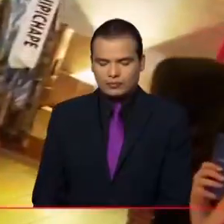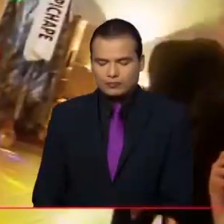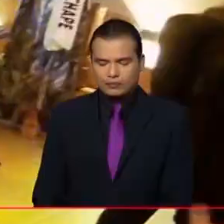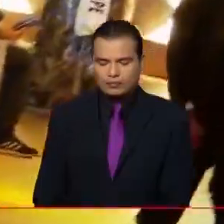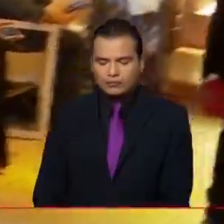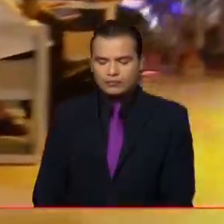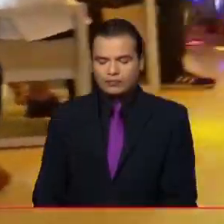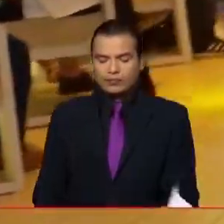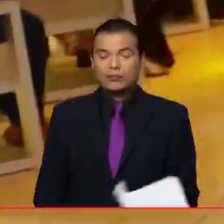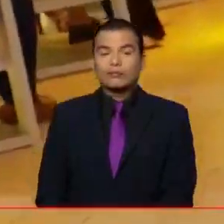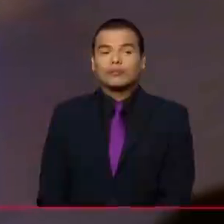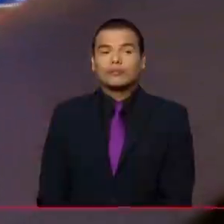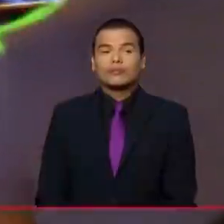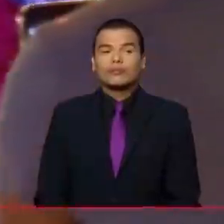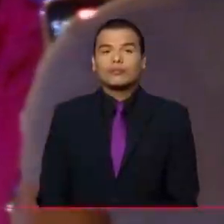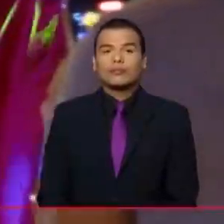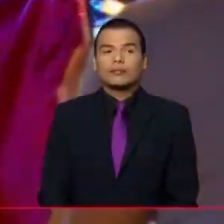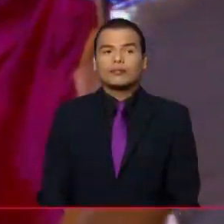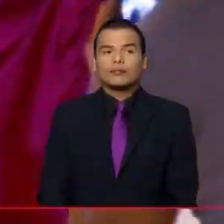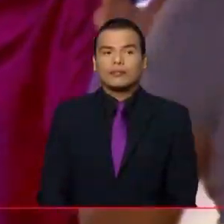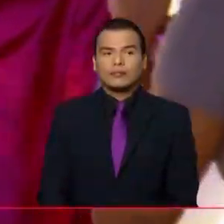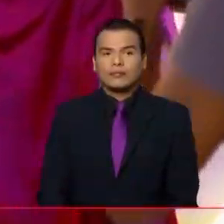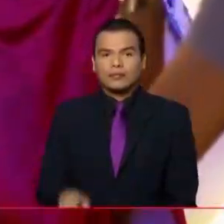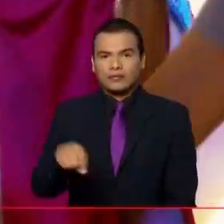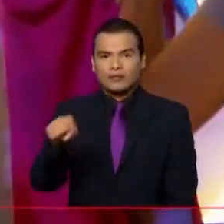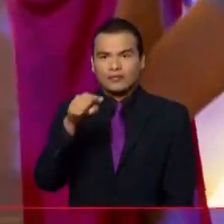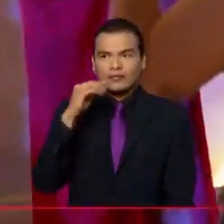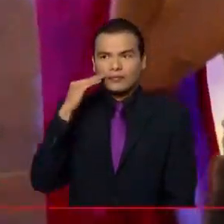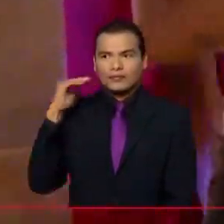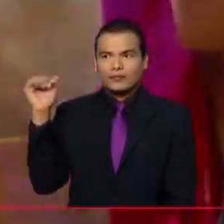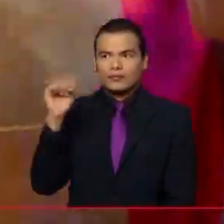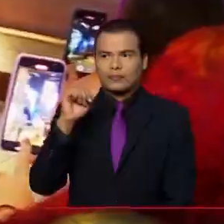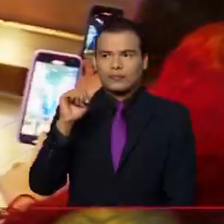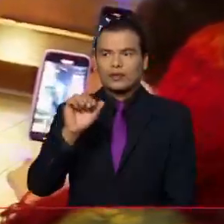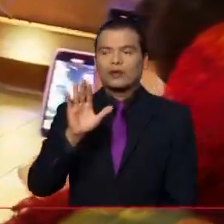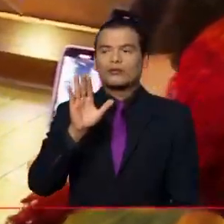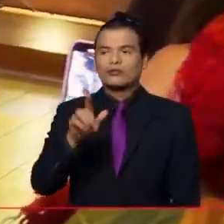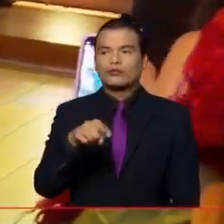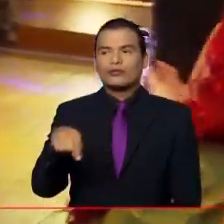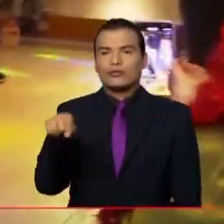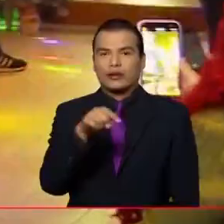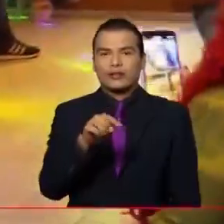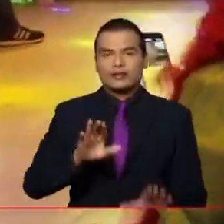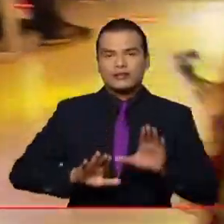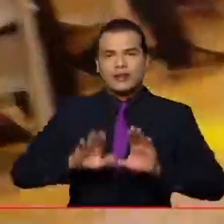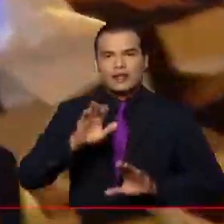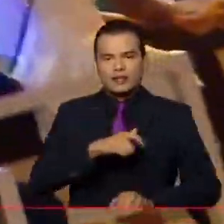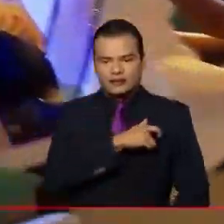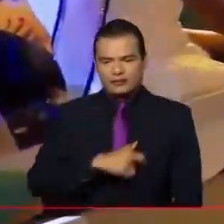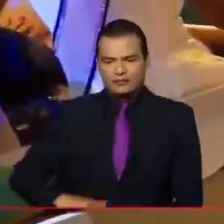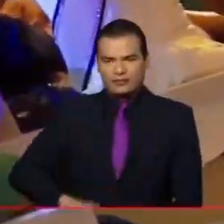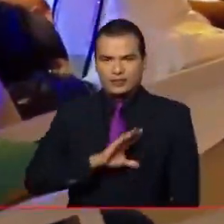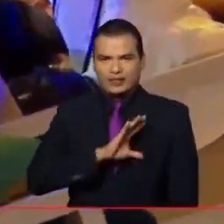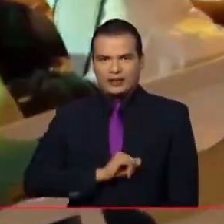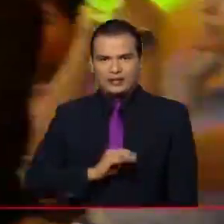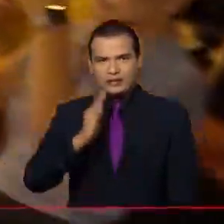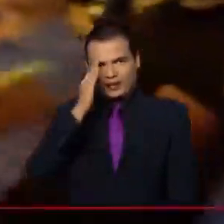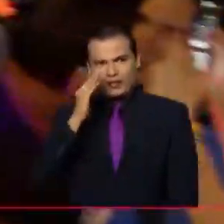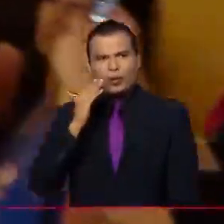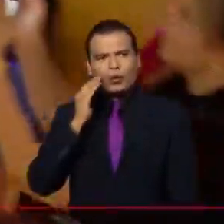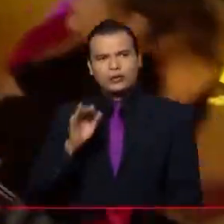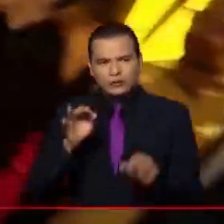Estas son algunas de las mujeres que se disputarán el título de la mujer más bella de Cali durante el reinado que se cumplirá en el